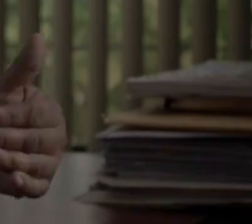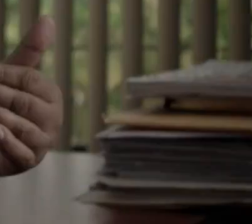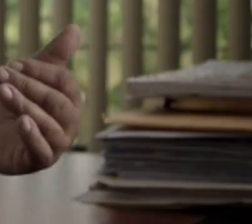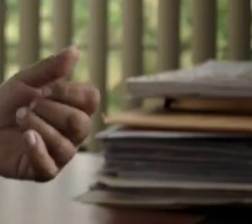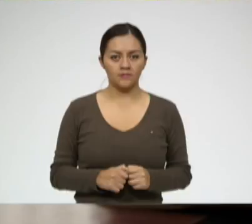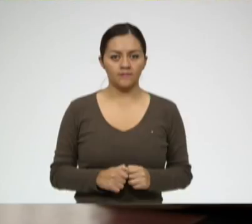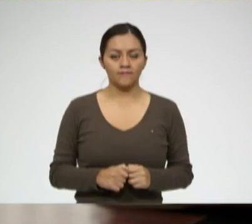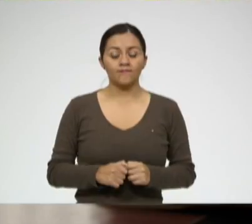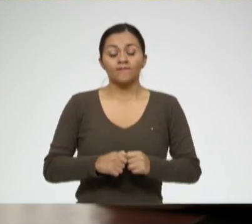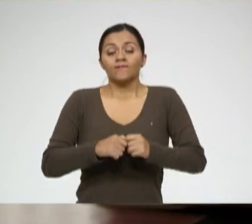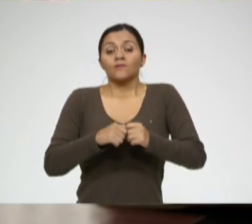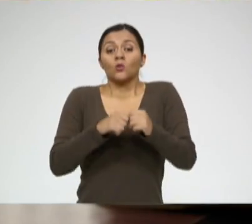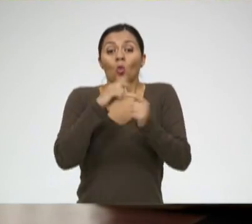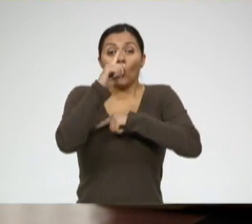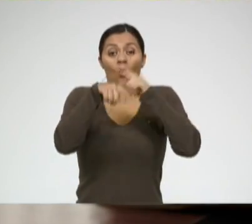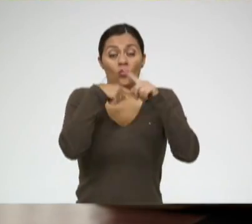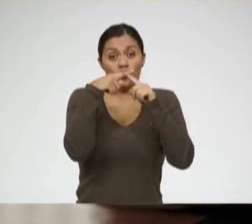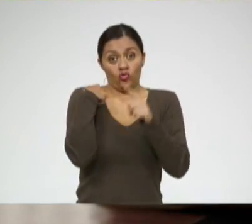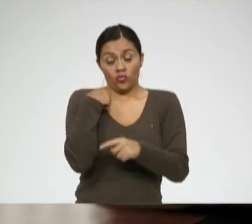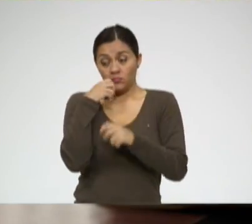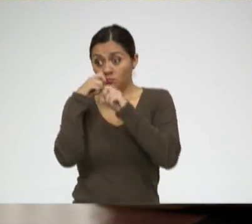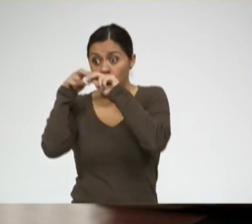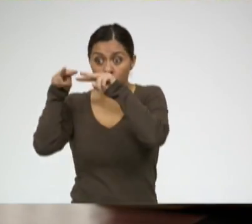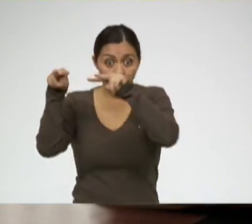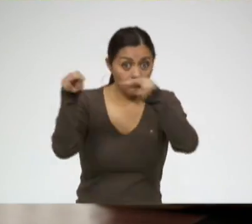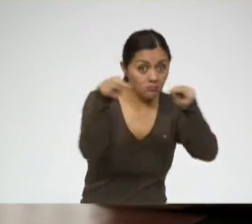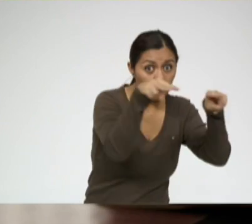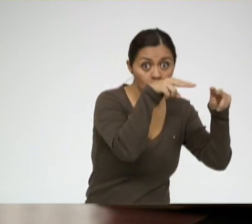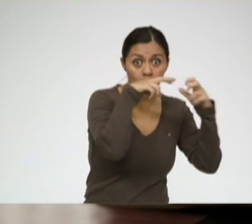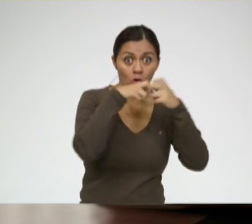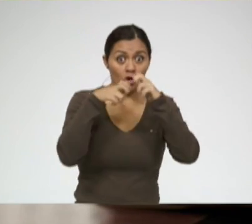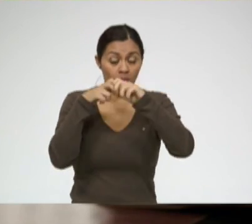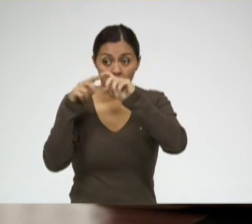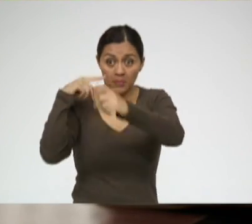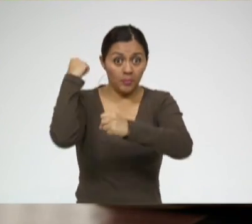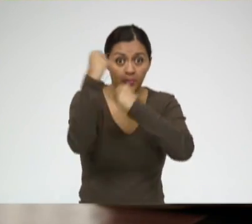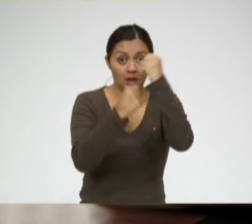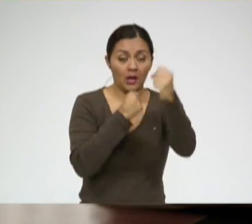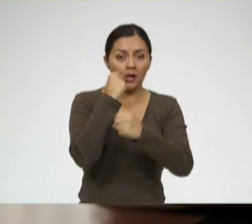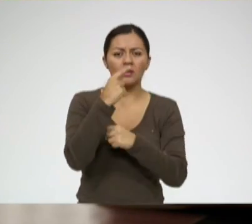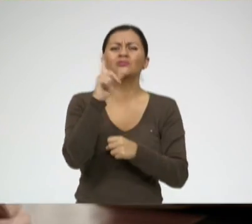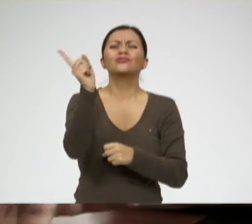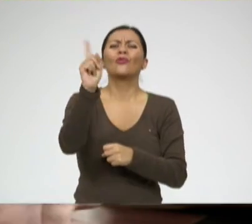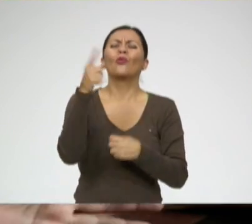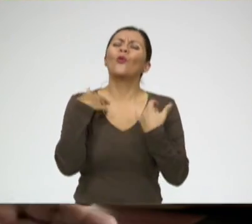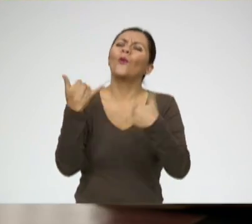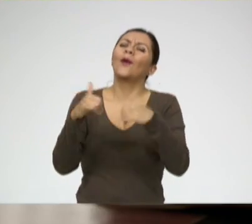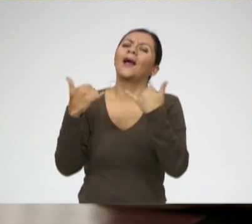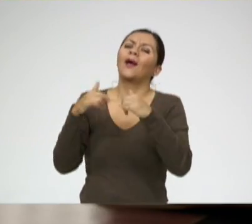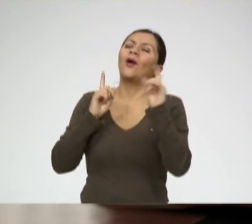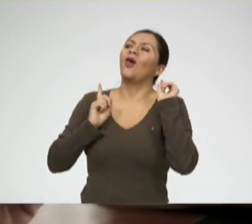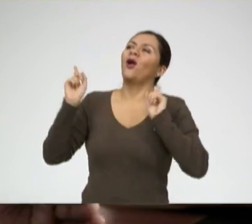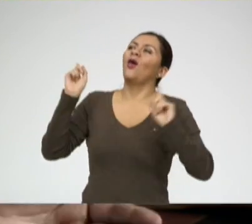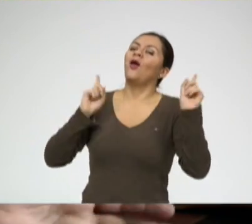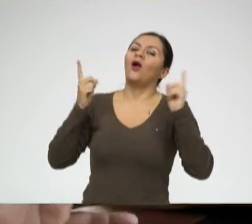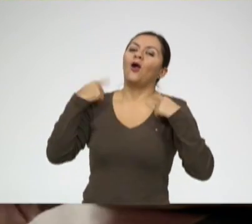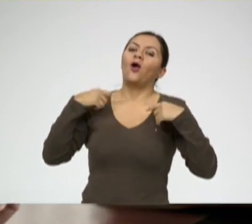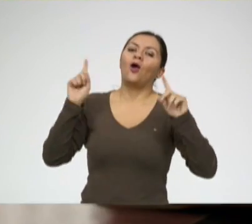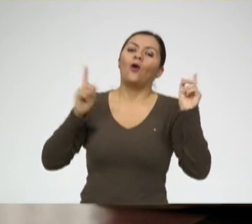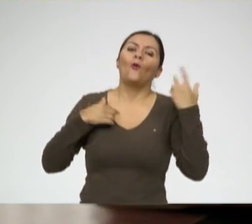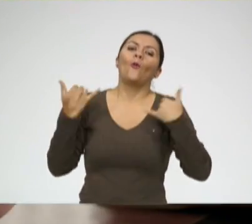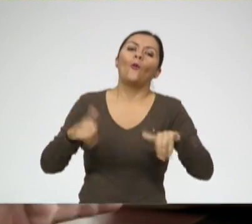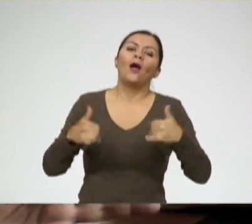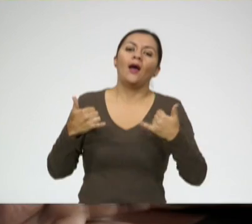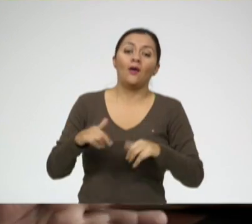Cuando vean a un chico que lo golpean o lo lastiman, dicen, no, estábamos jugando de la manera más natural, porque en